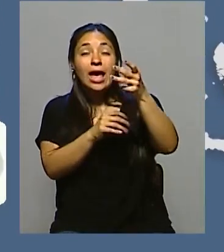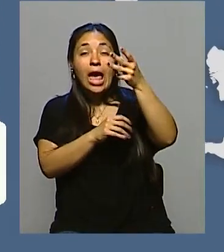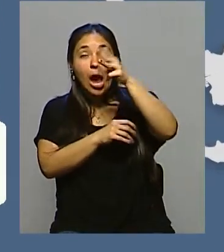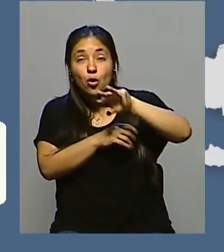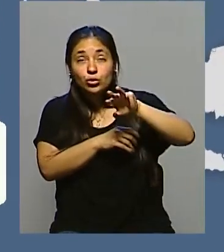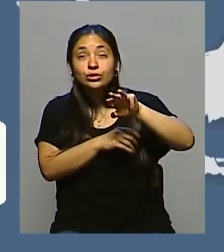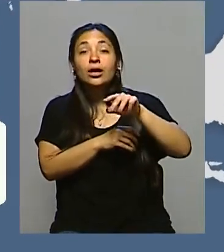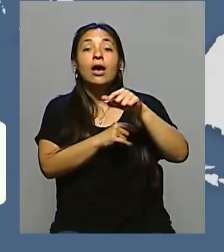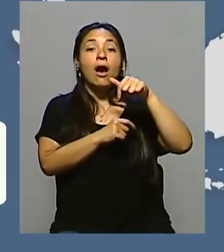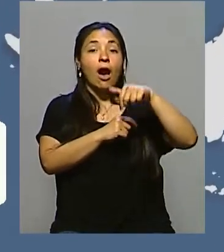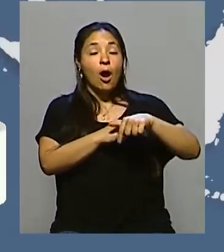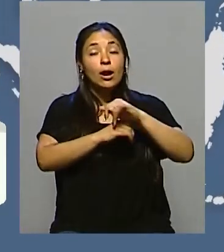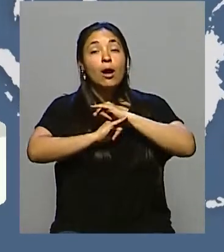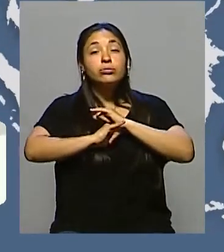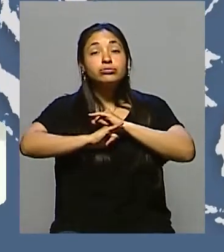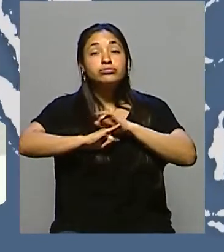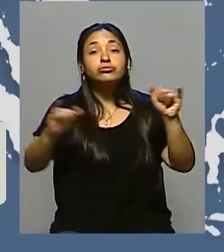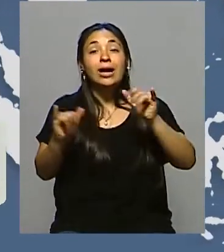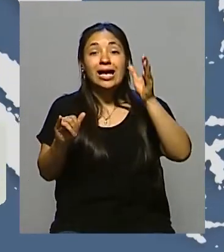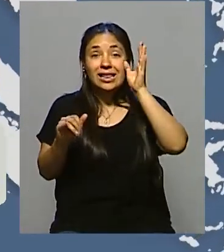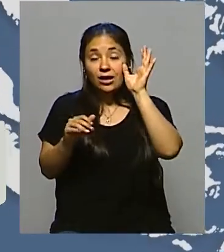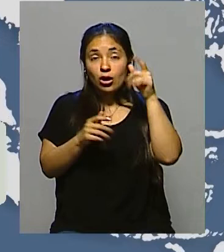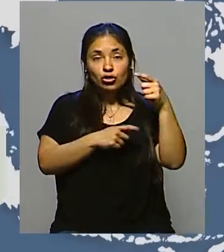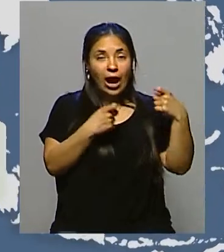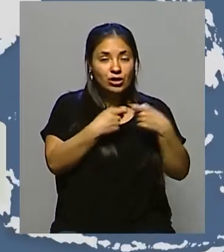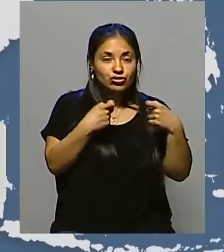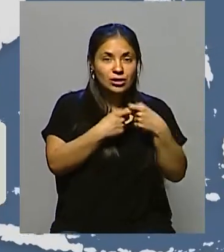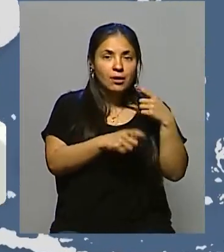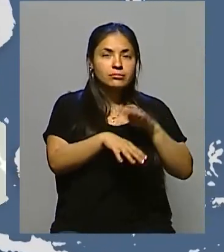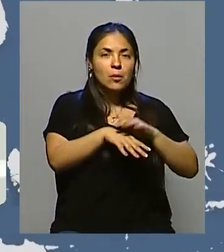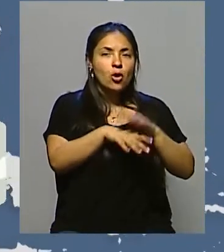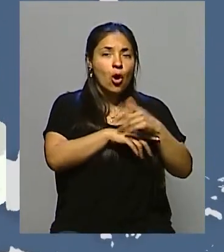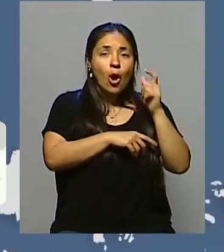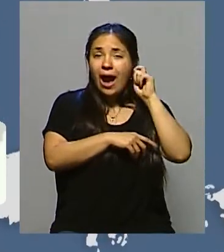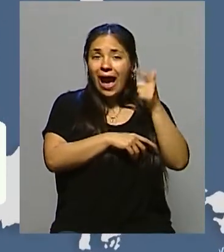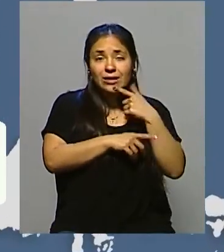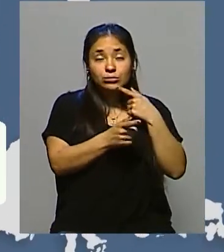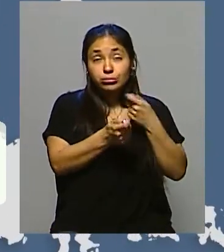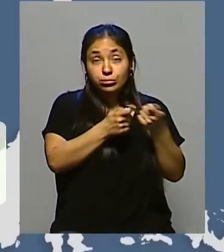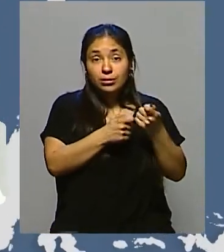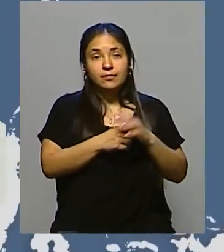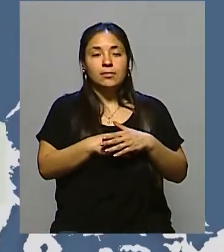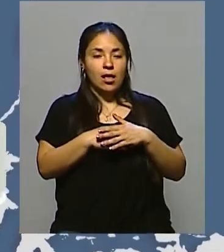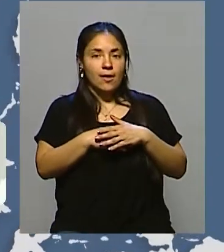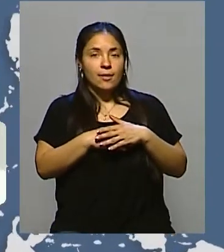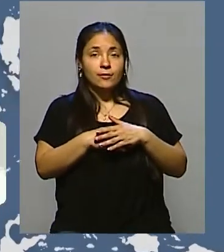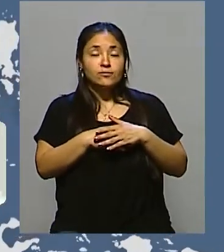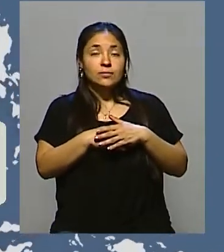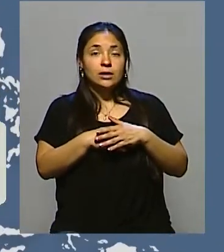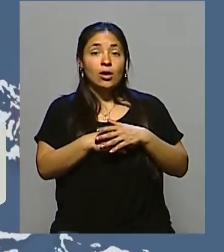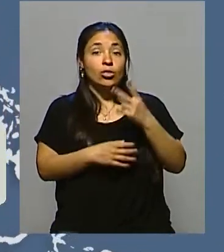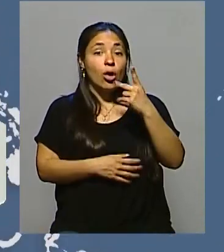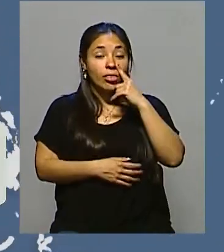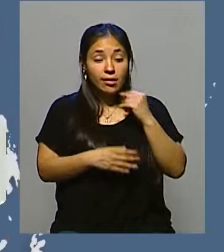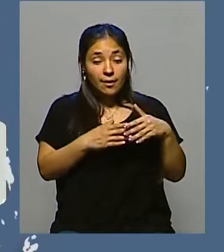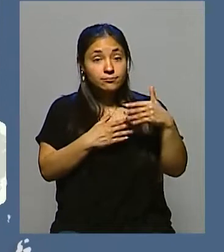de la ENI, que es la sociedad italiana que maneja el gas, a partir de 2